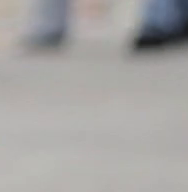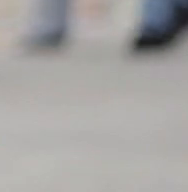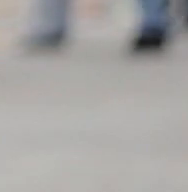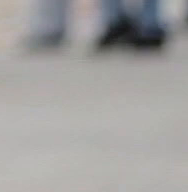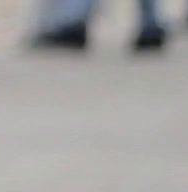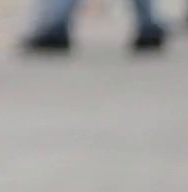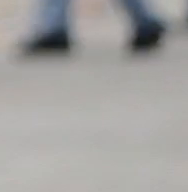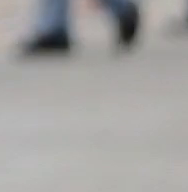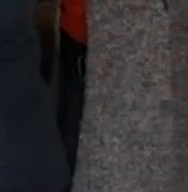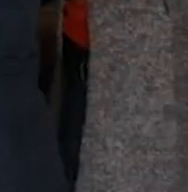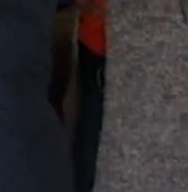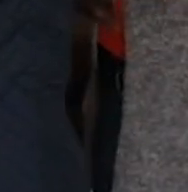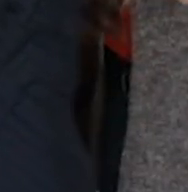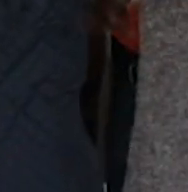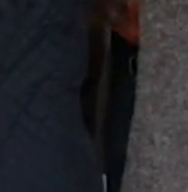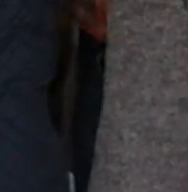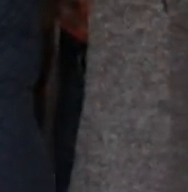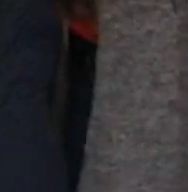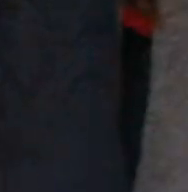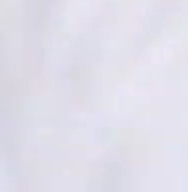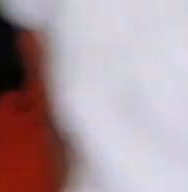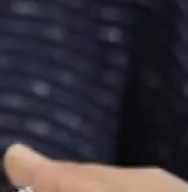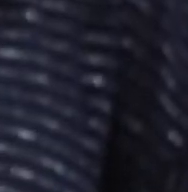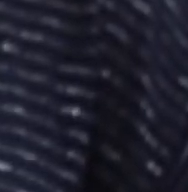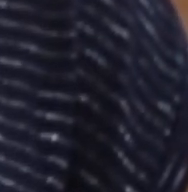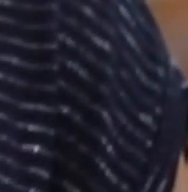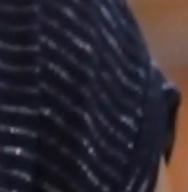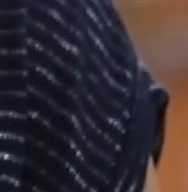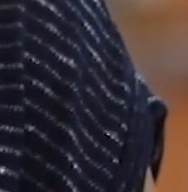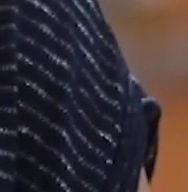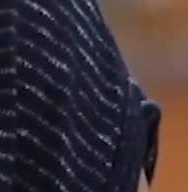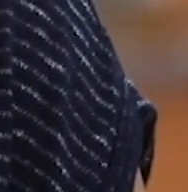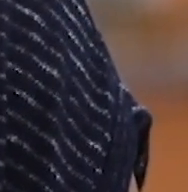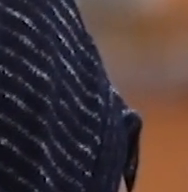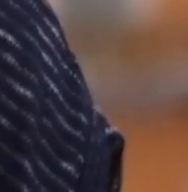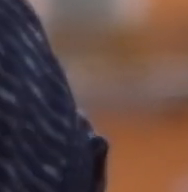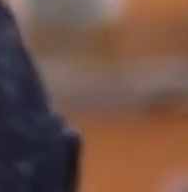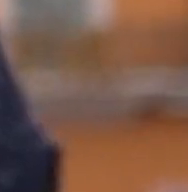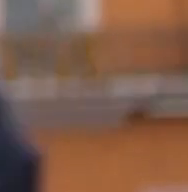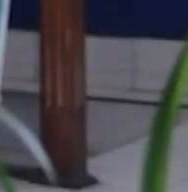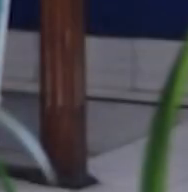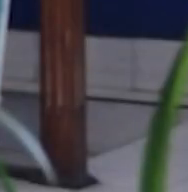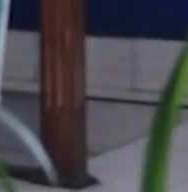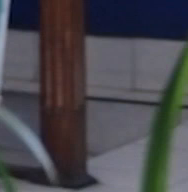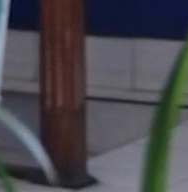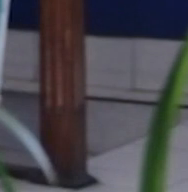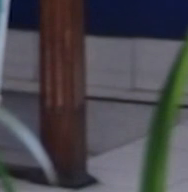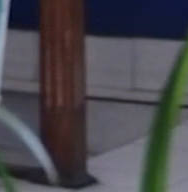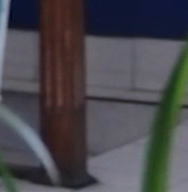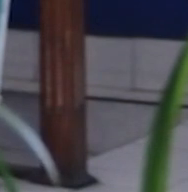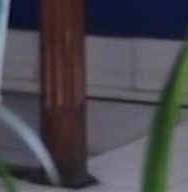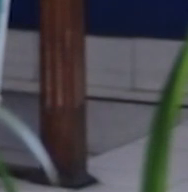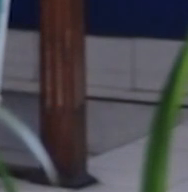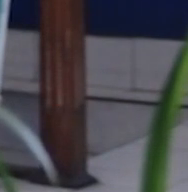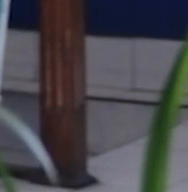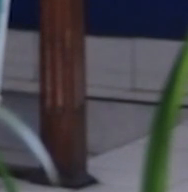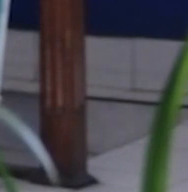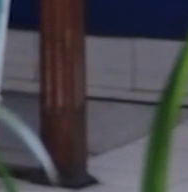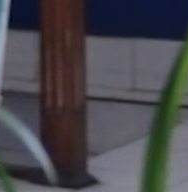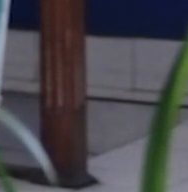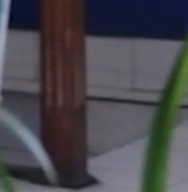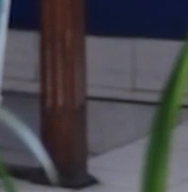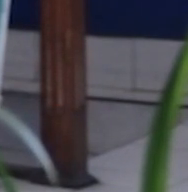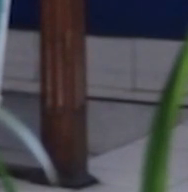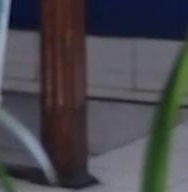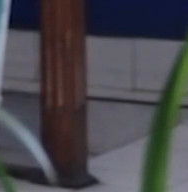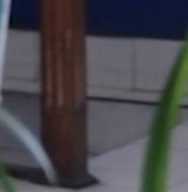Siempre he tenido esa idea de si un grano de arena puede inclinar una balanza, una persona puede hacer la diferencia. Si yo lo viví, pues hay otros